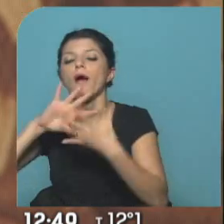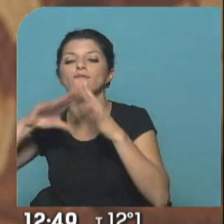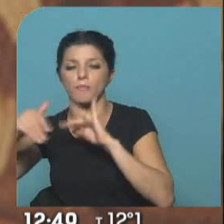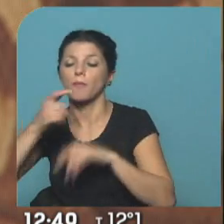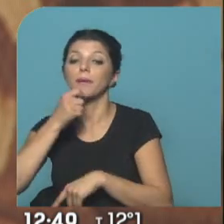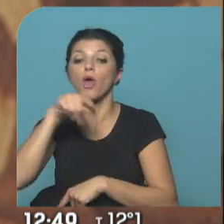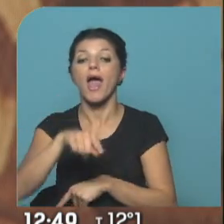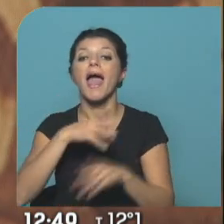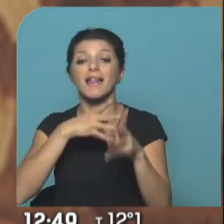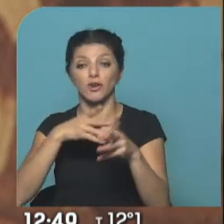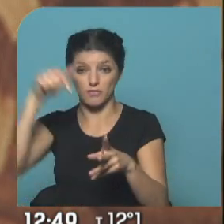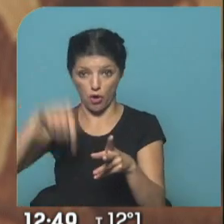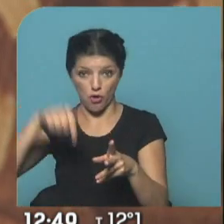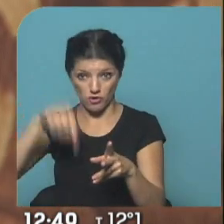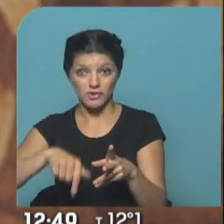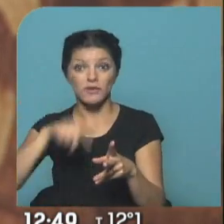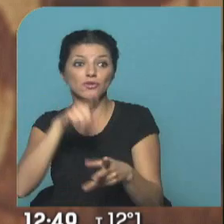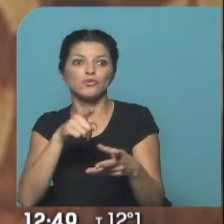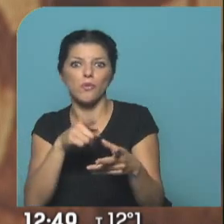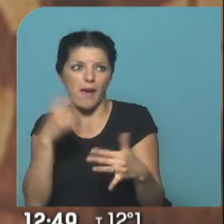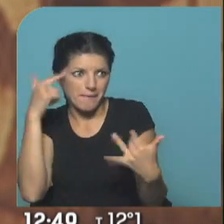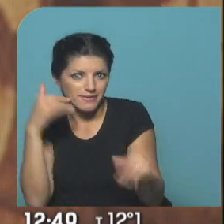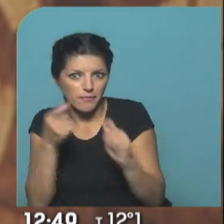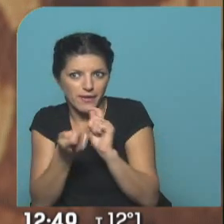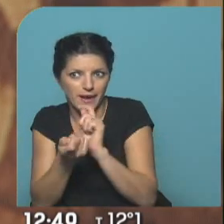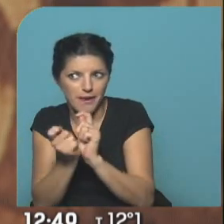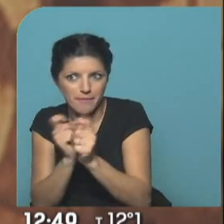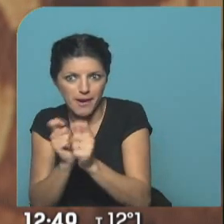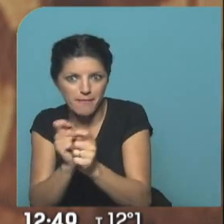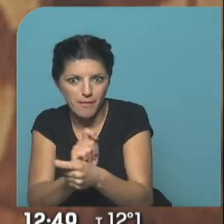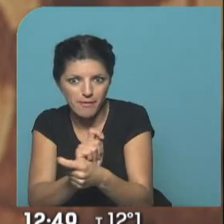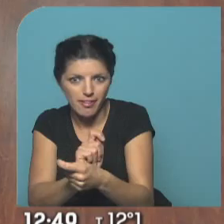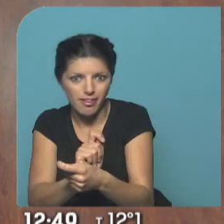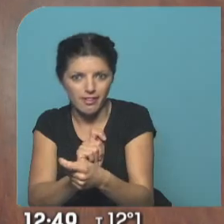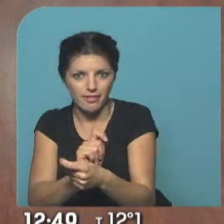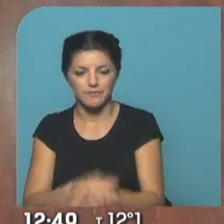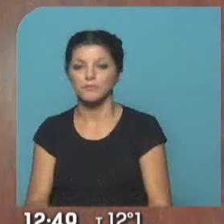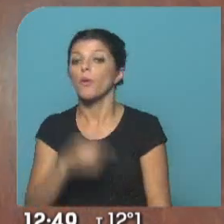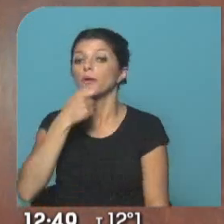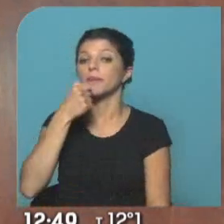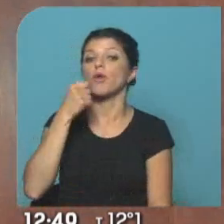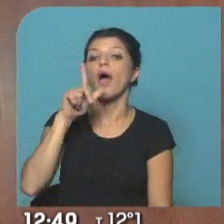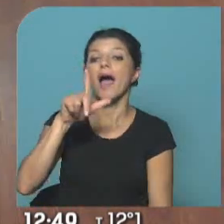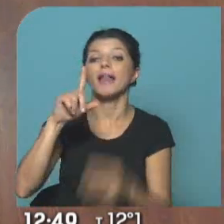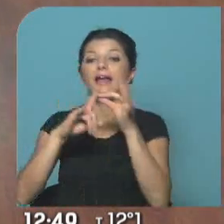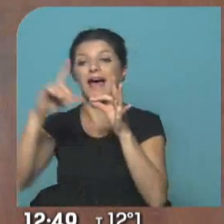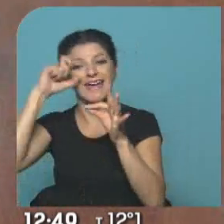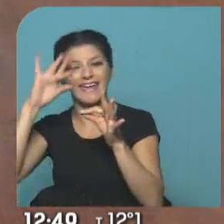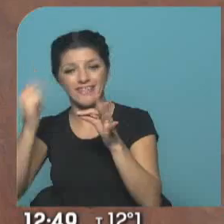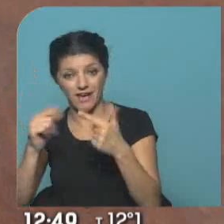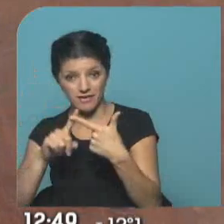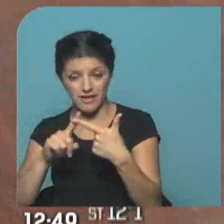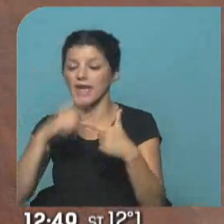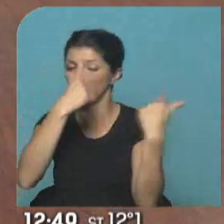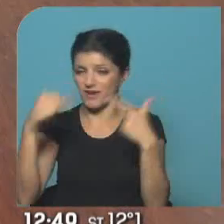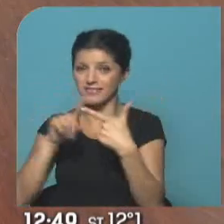del terrorismo en el siglo XXI es su capacidad de mutar y de irse transformando en otra cosa. Al-Qaeda no se comportaba de la misma manera que el